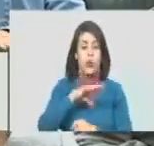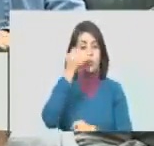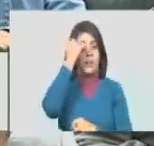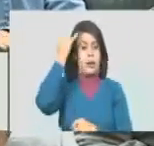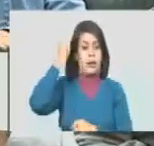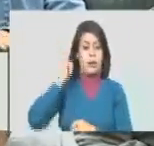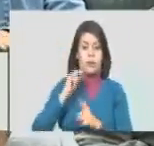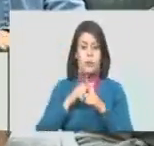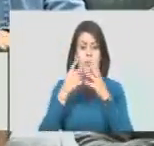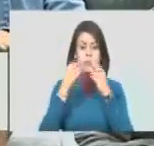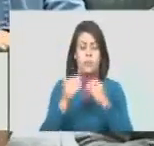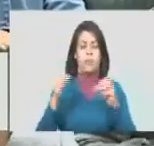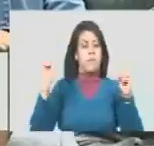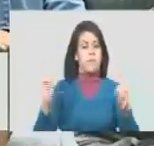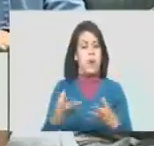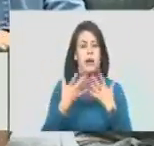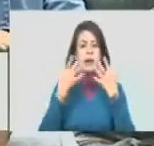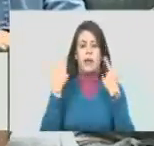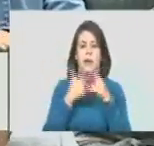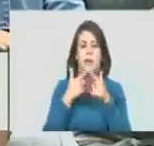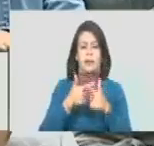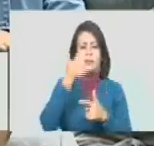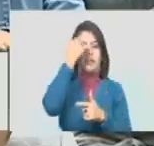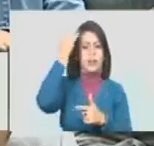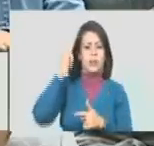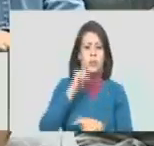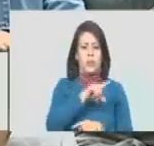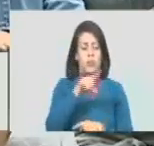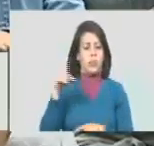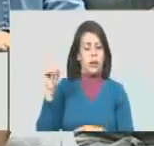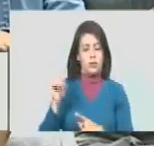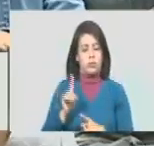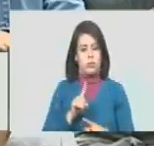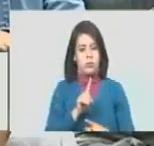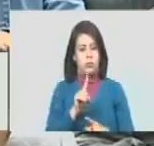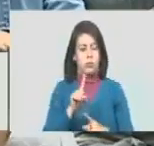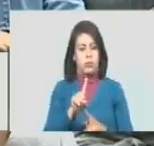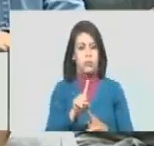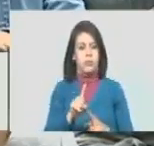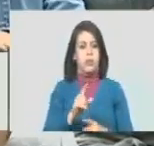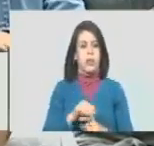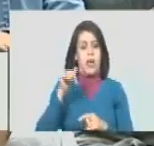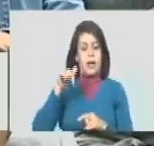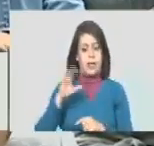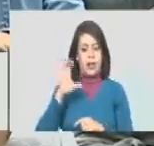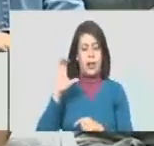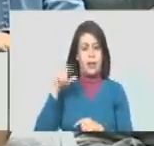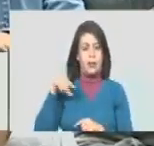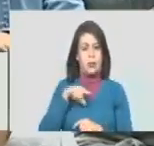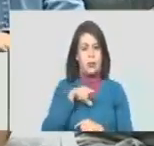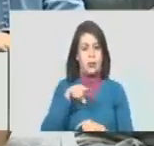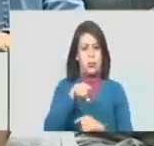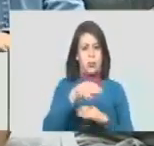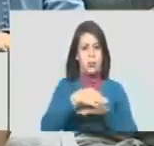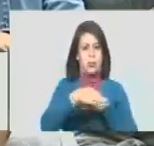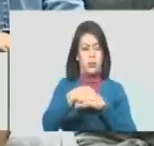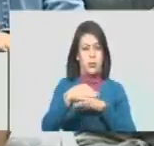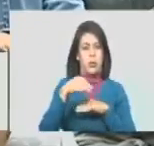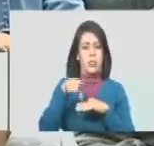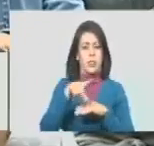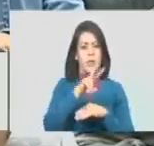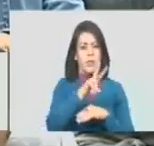Yaracuy está lleno de magia. Yaracuy, desde que ustedes entran, cuando vamos de aquí de Caracas, desde el municipio